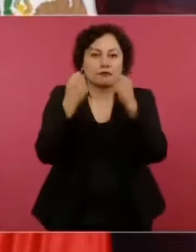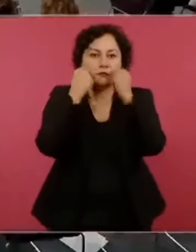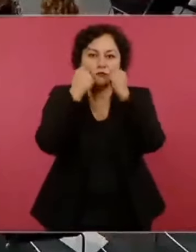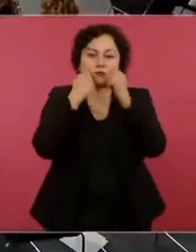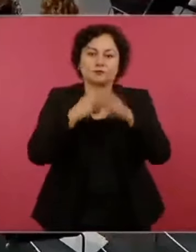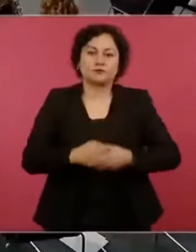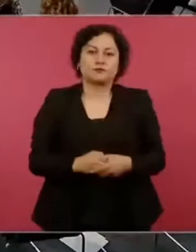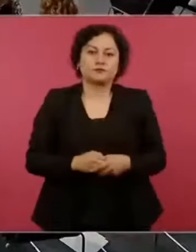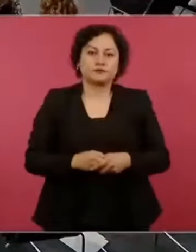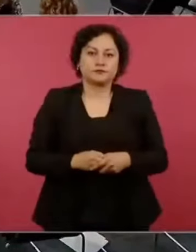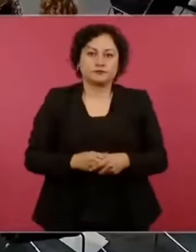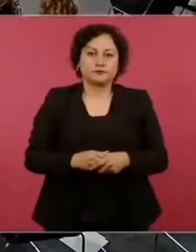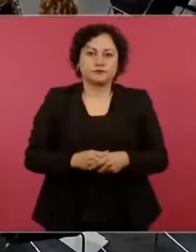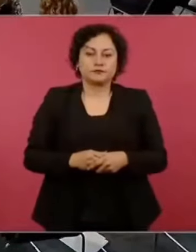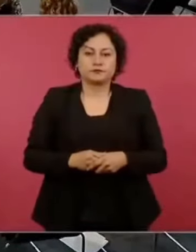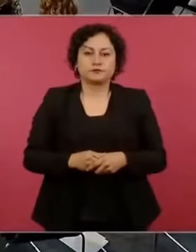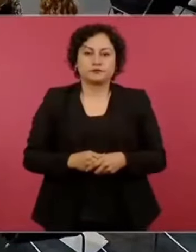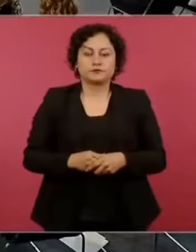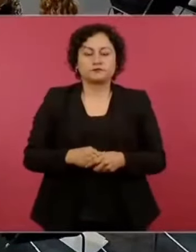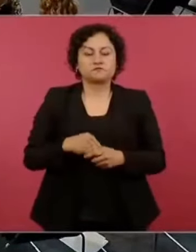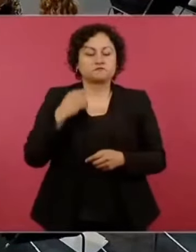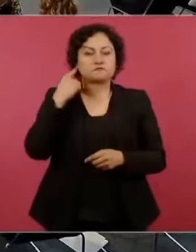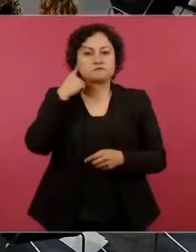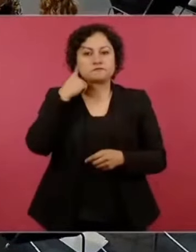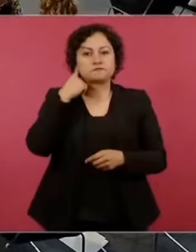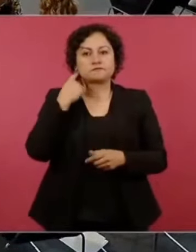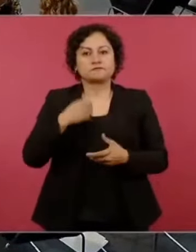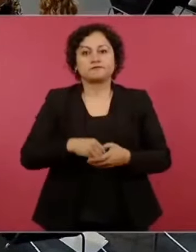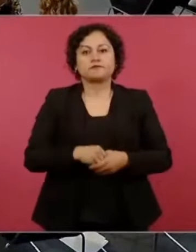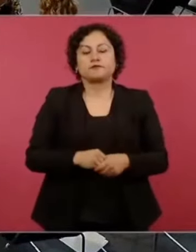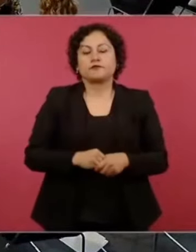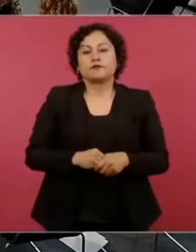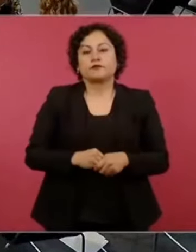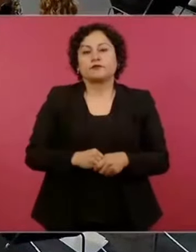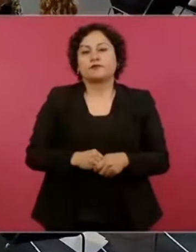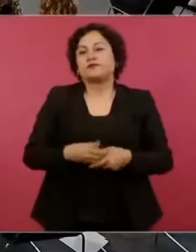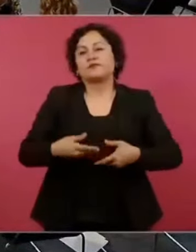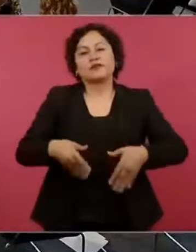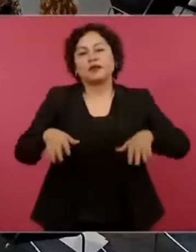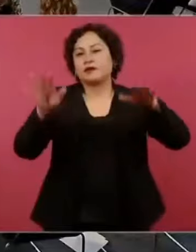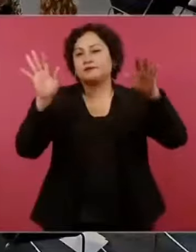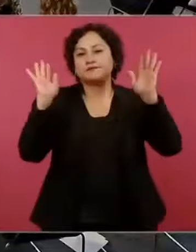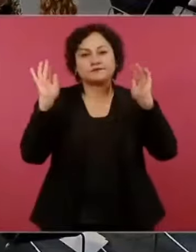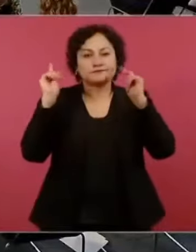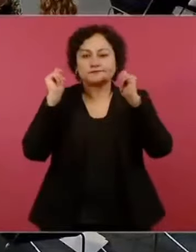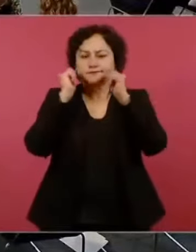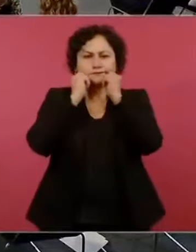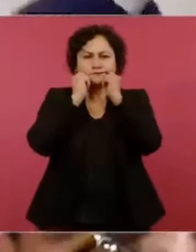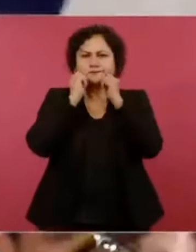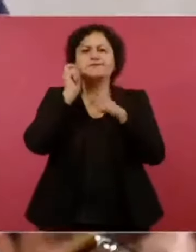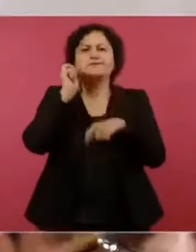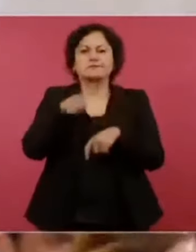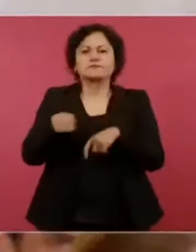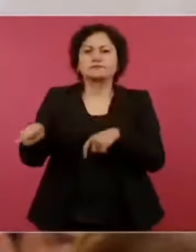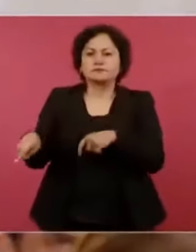Previo al debate presidencial en México. Independientemente como se haya dado, o sea, nada más